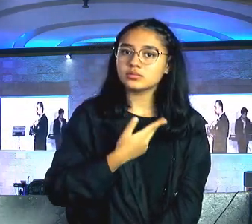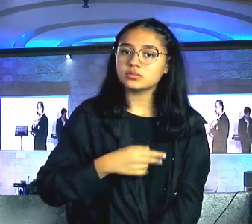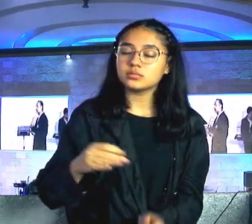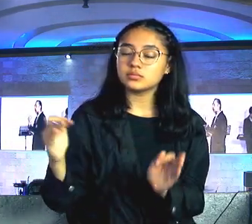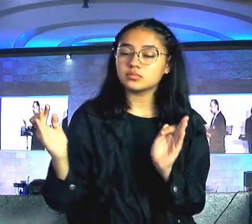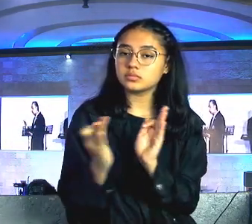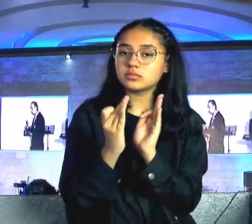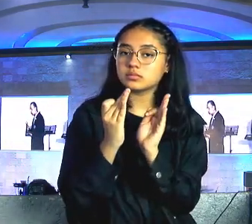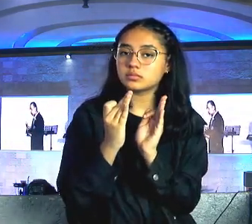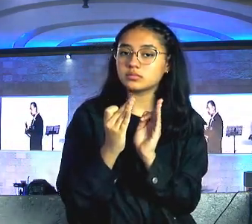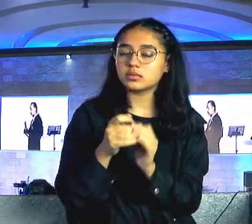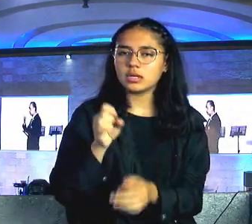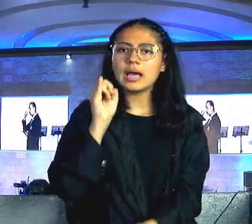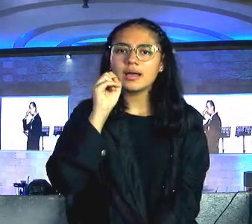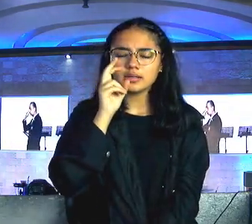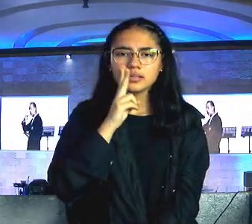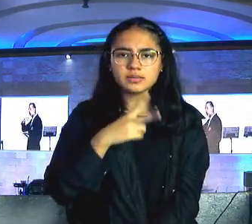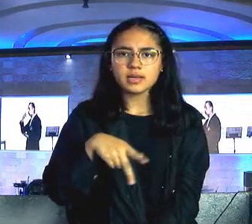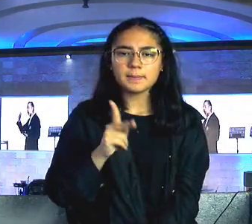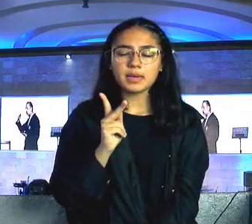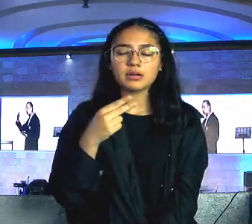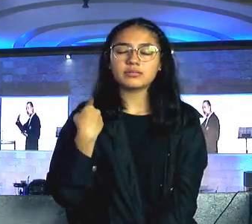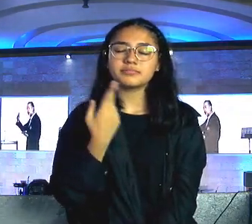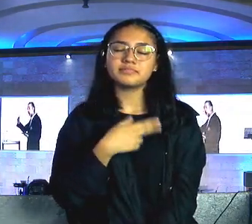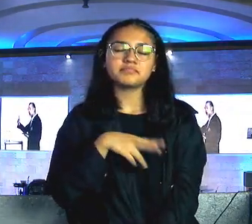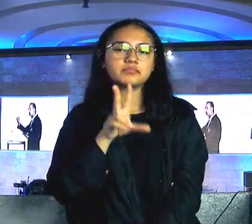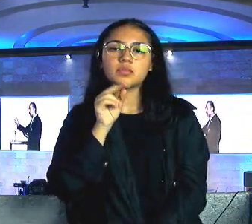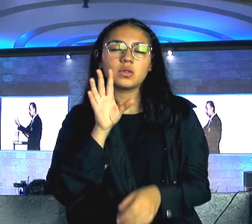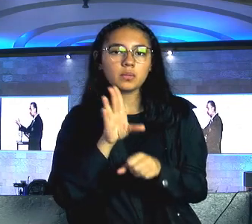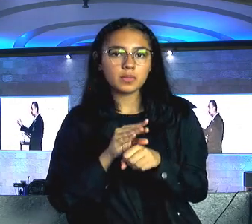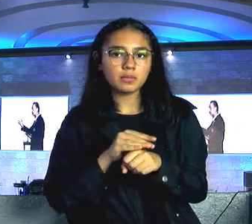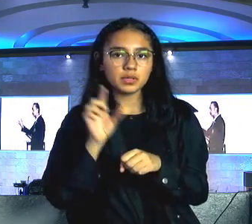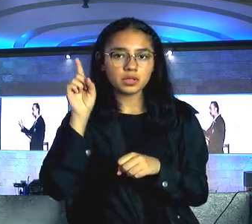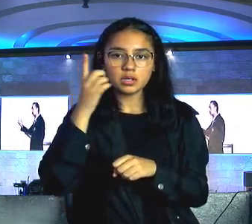Él te ve, sí, pero a veces no dejamos que Él nos diga lo que ve.